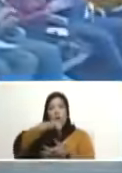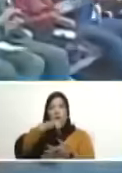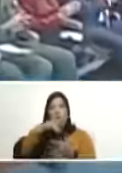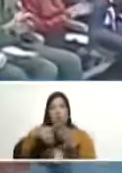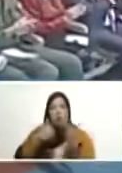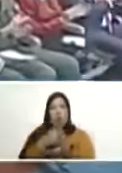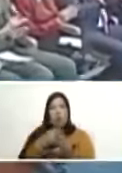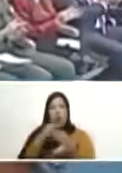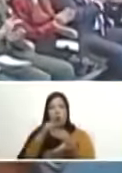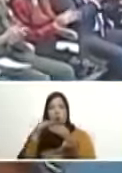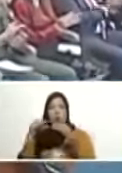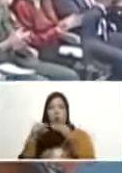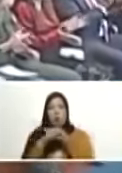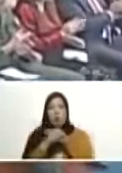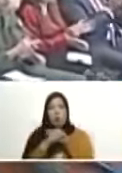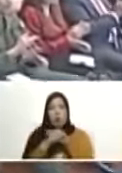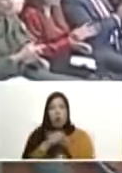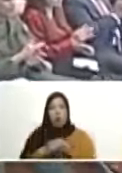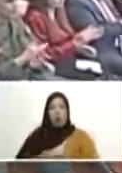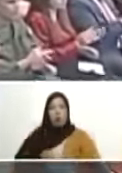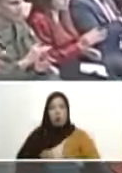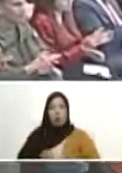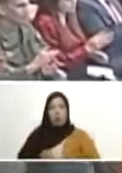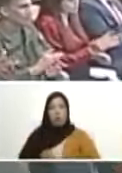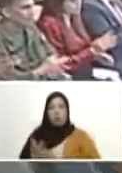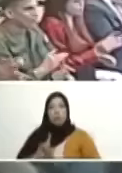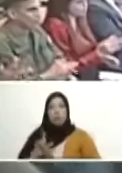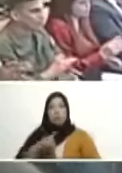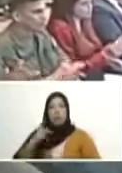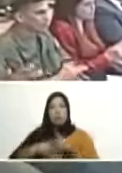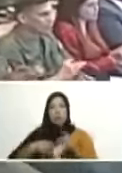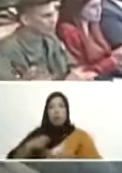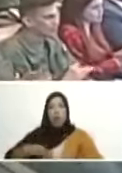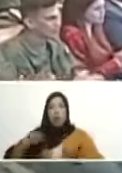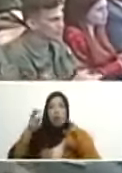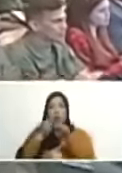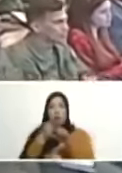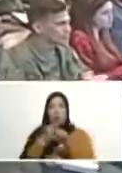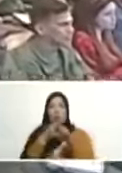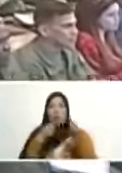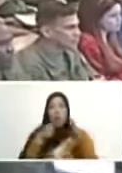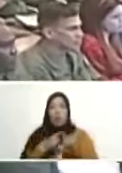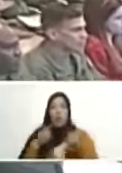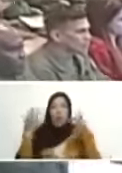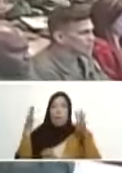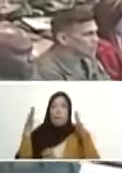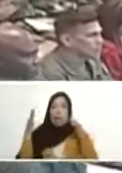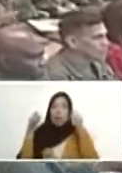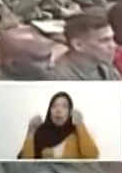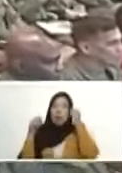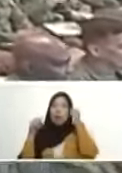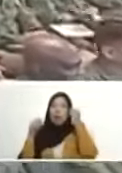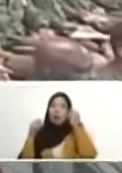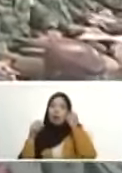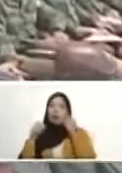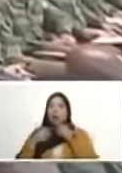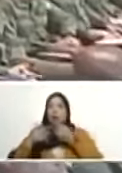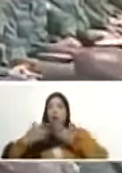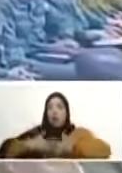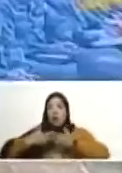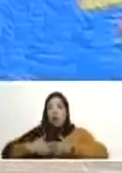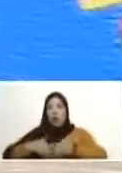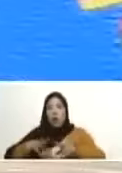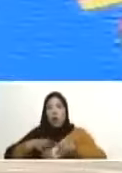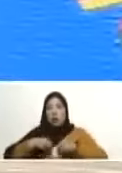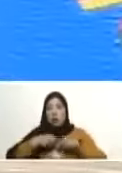territorio de la Guayana Esequiba. Y en otras oportunidades, la ExxonMobil pretendió